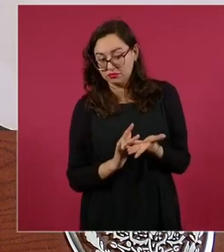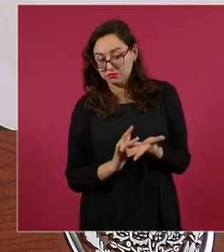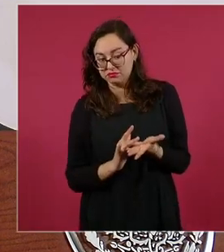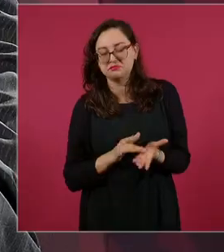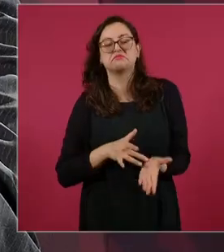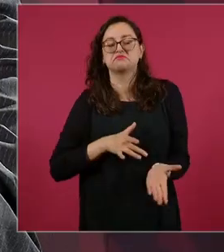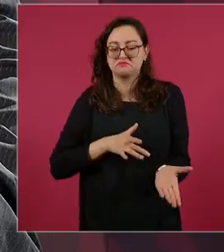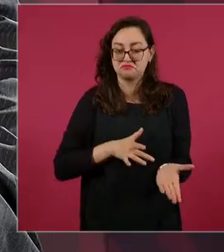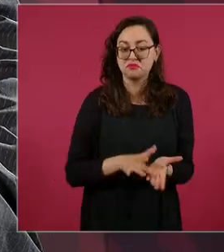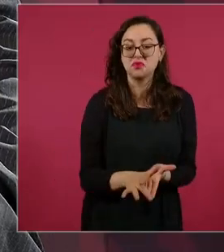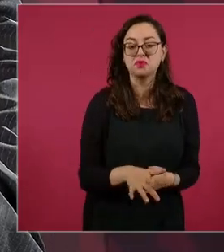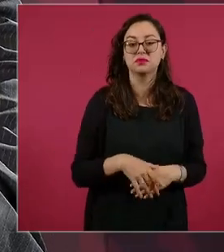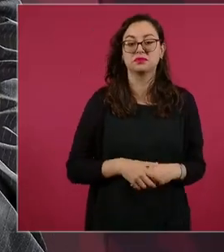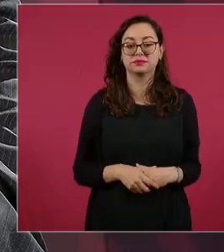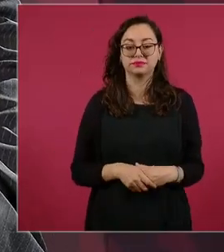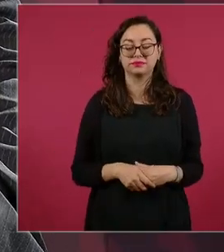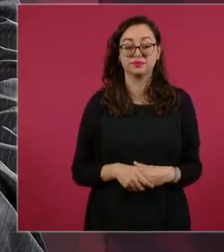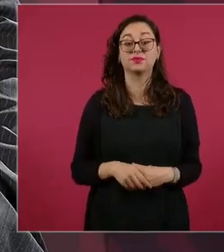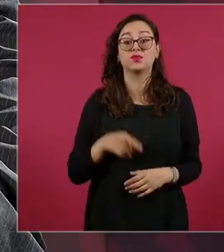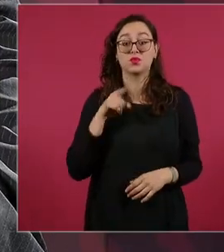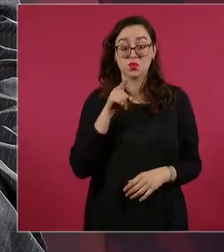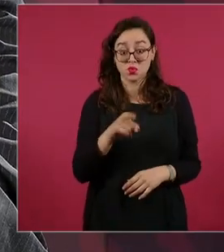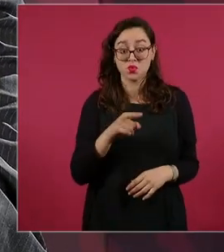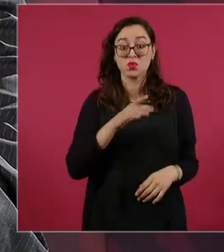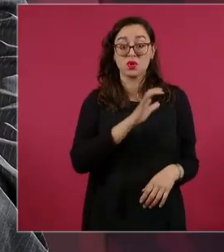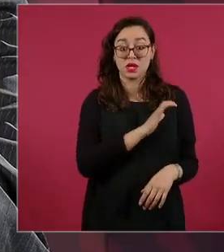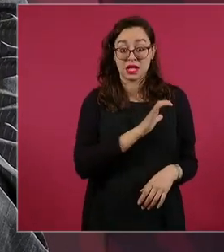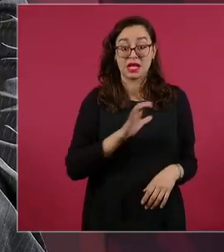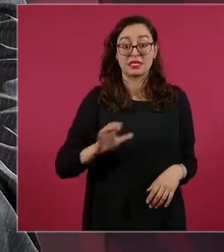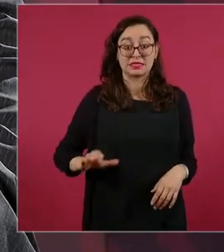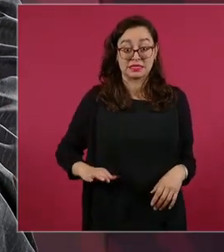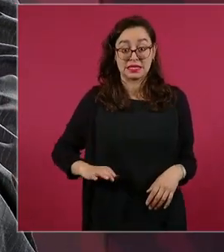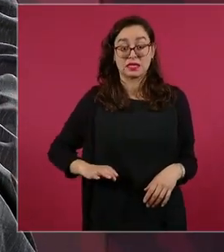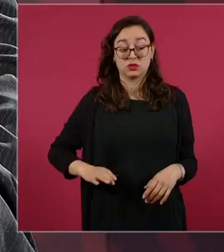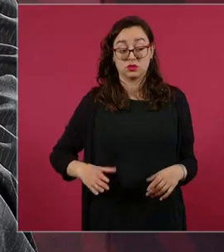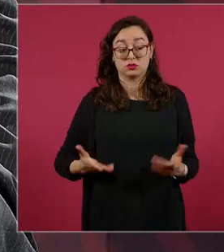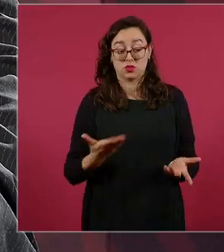eres candidato de la oposición